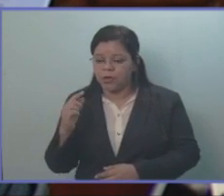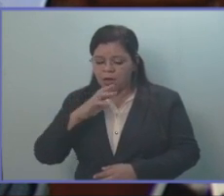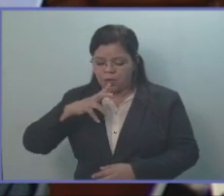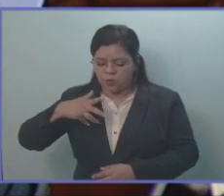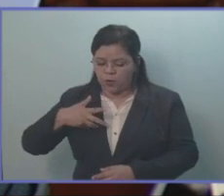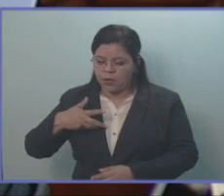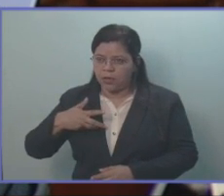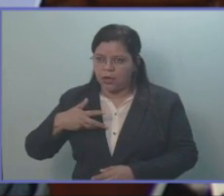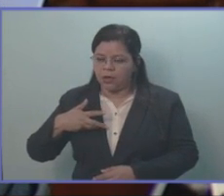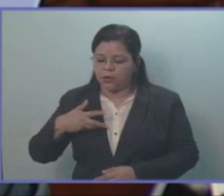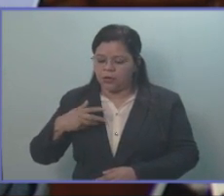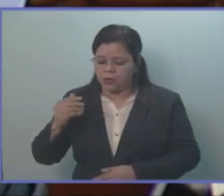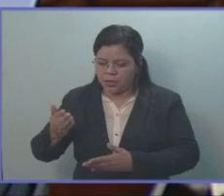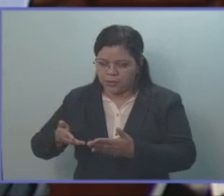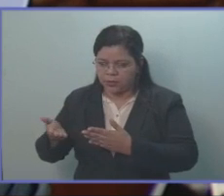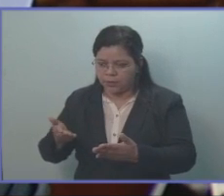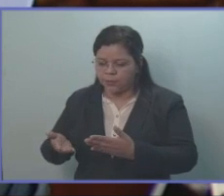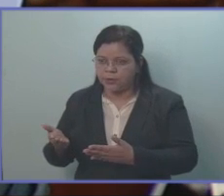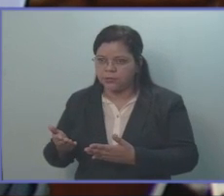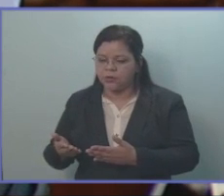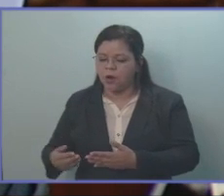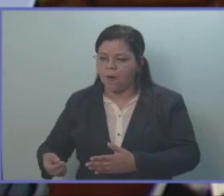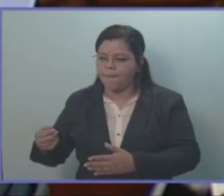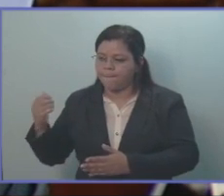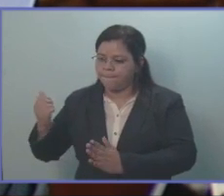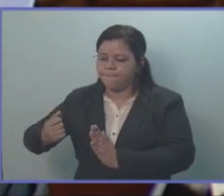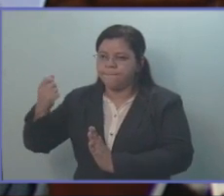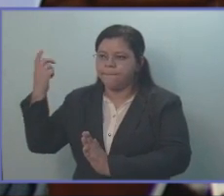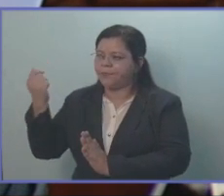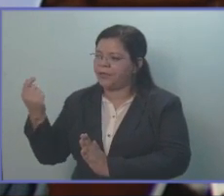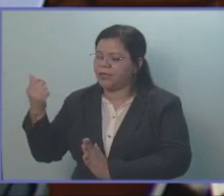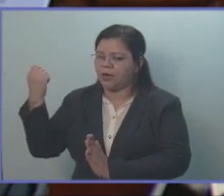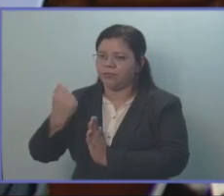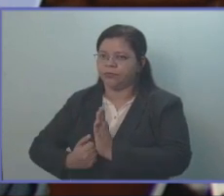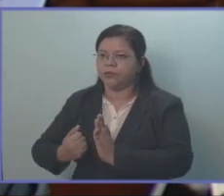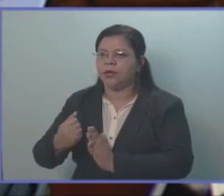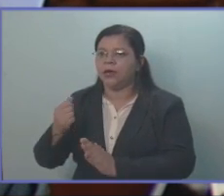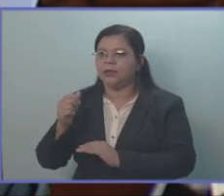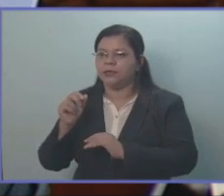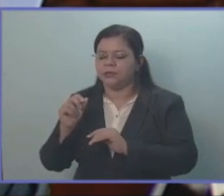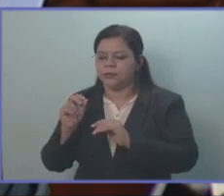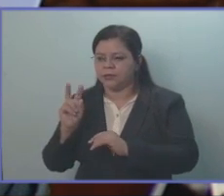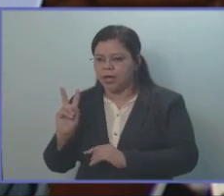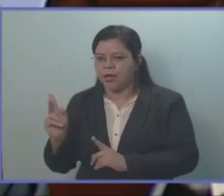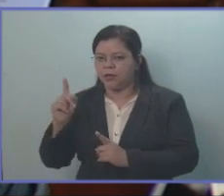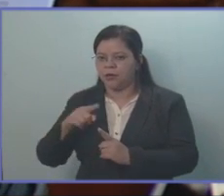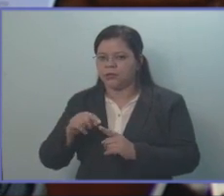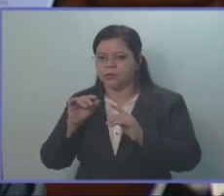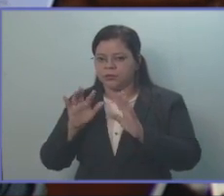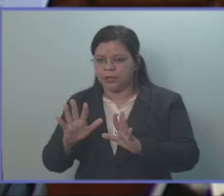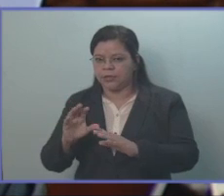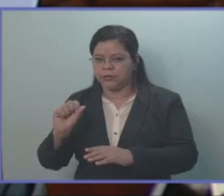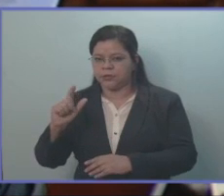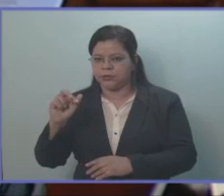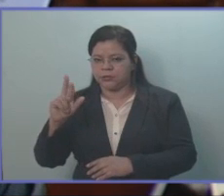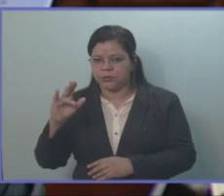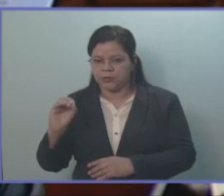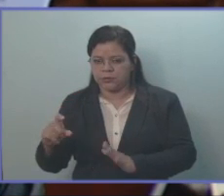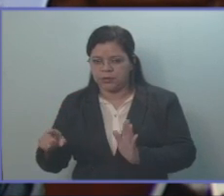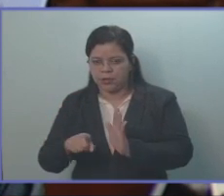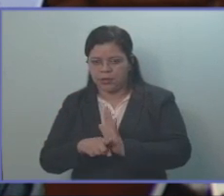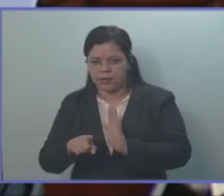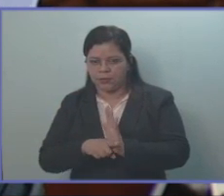jurídica titular del servicio con una multa equivalente de 2 a 10 salarios mínimos del sector comercio